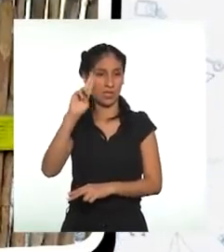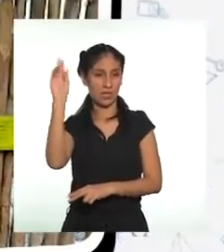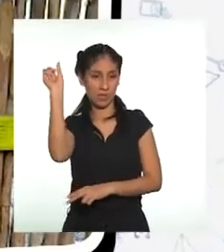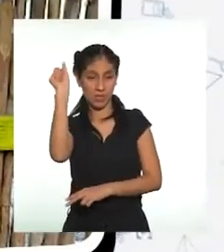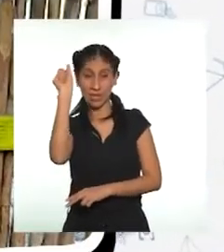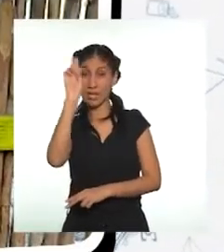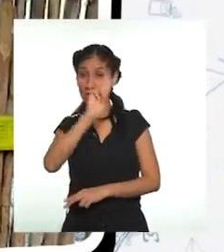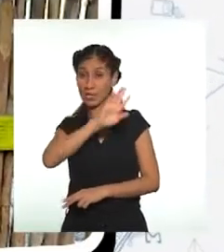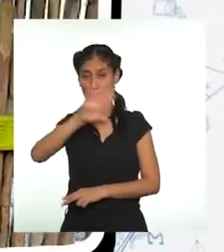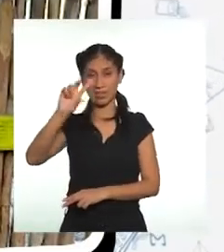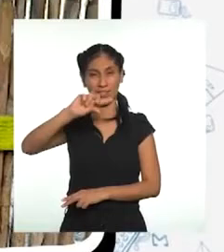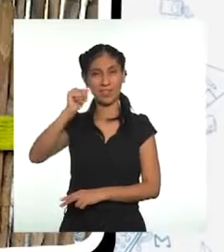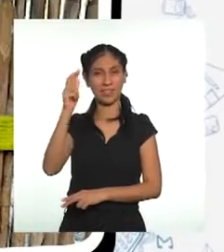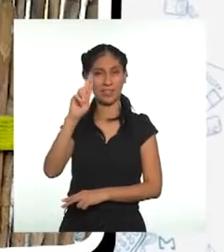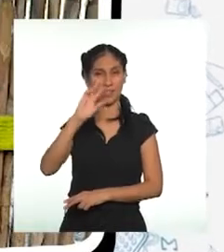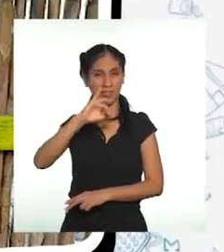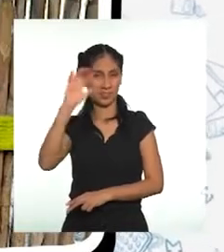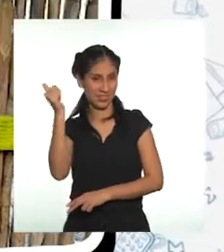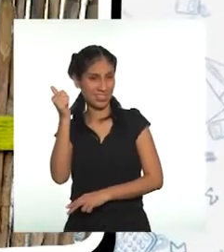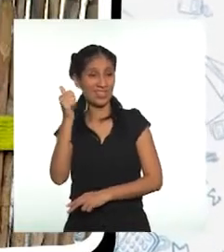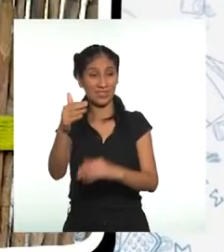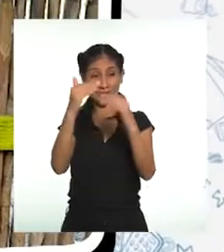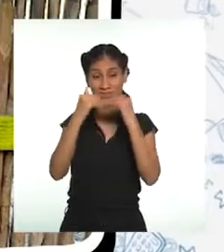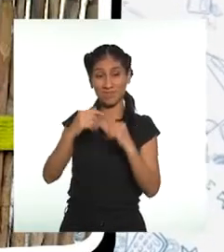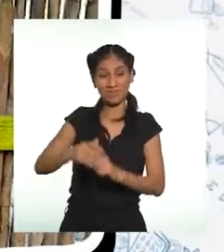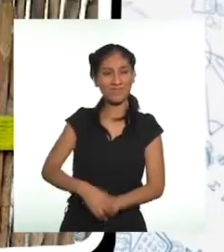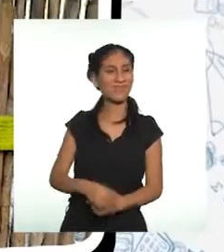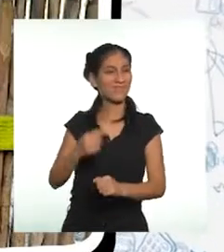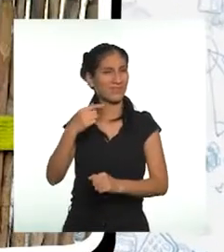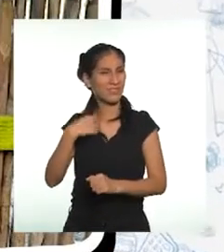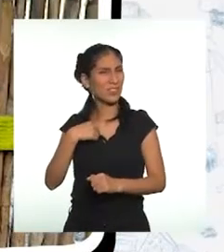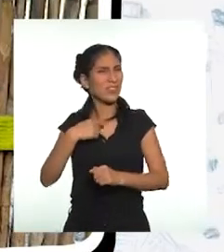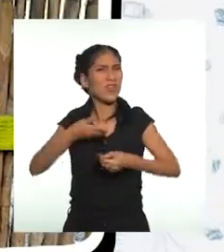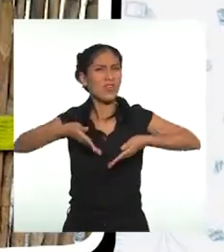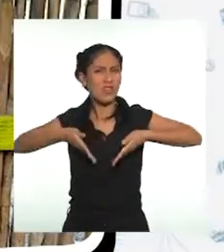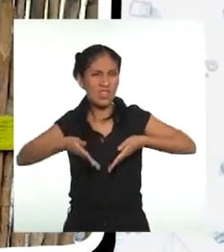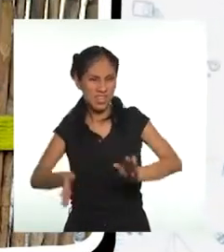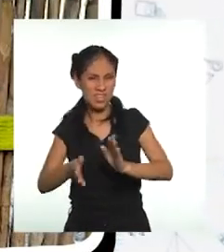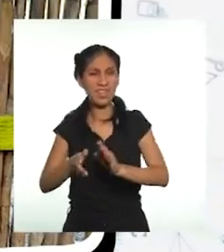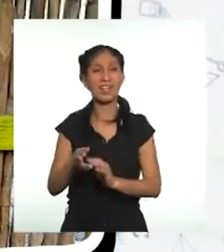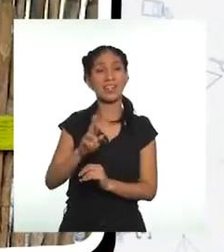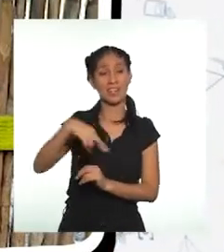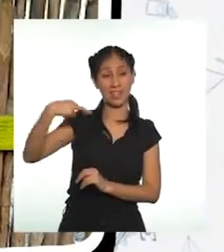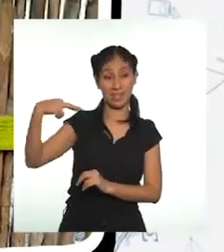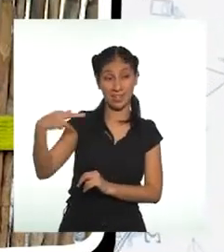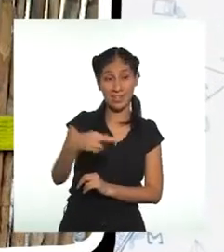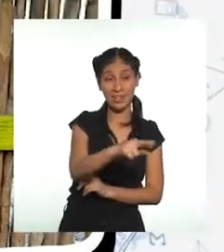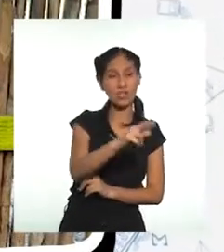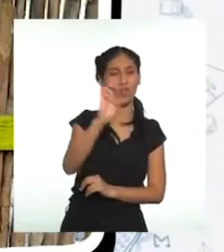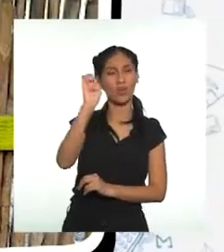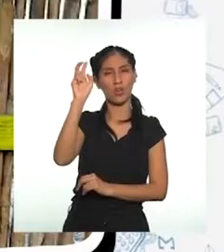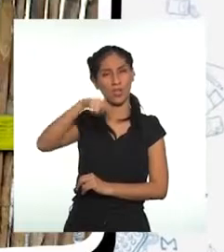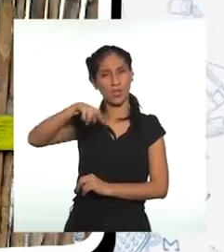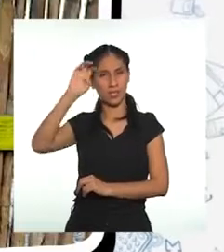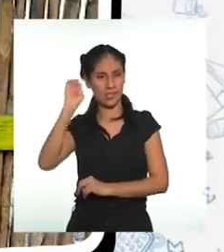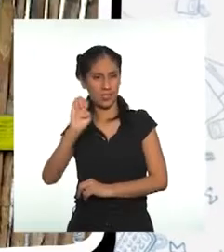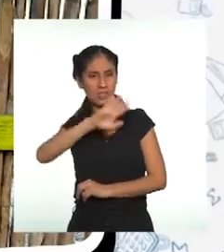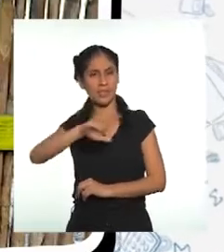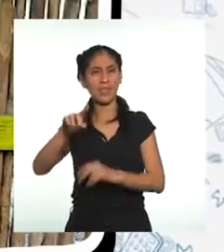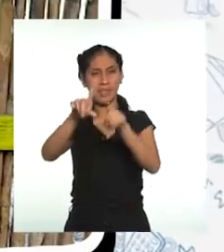Maronite, no Pajita Clever García Flores, no Saiki Aka Rioene,